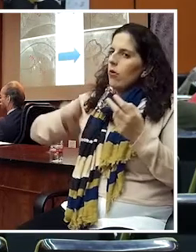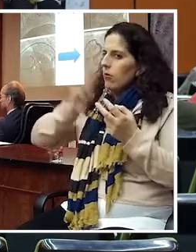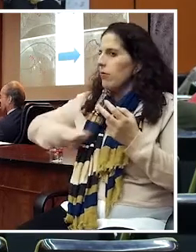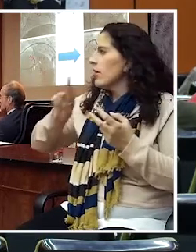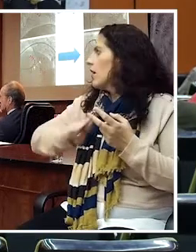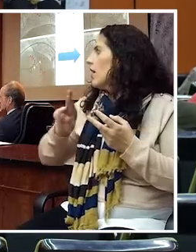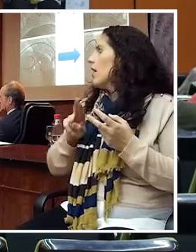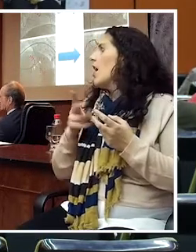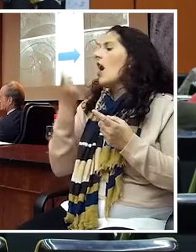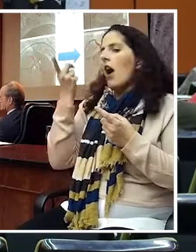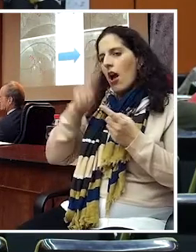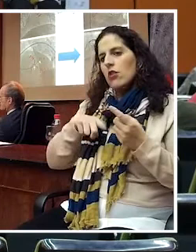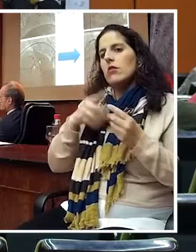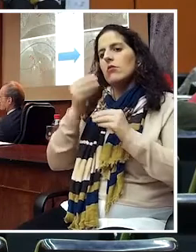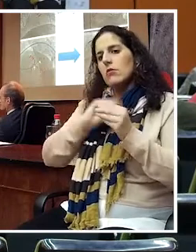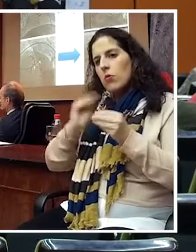consiguió restaurar